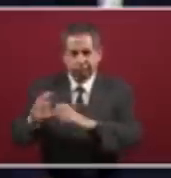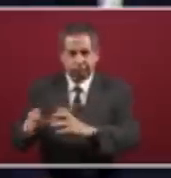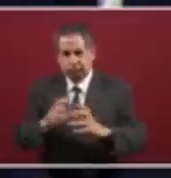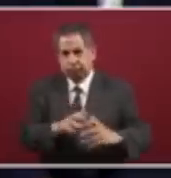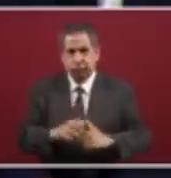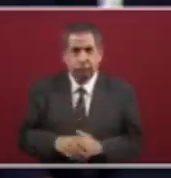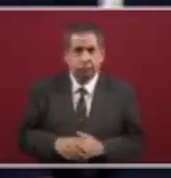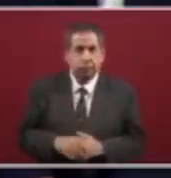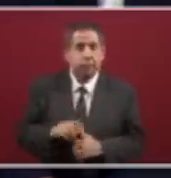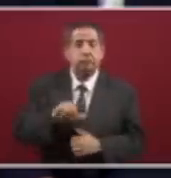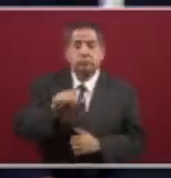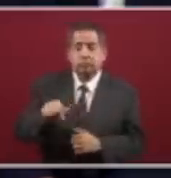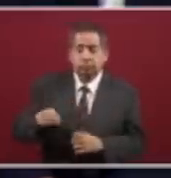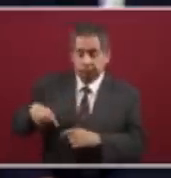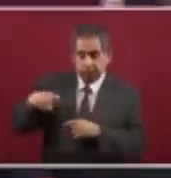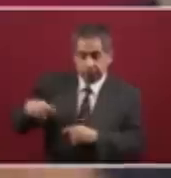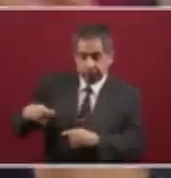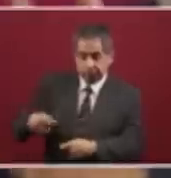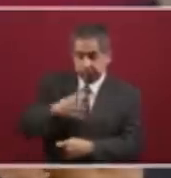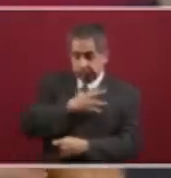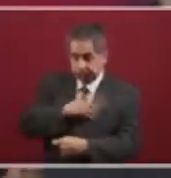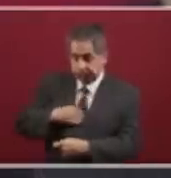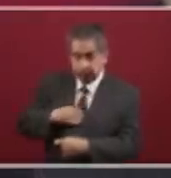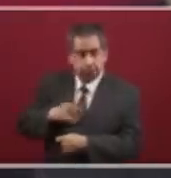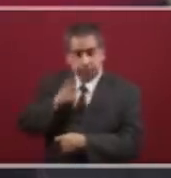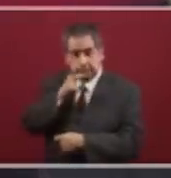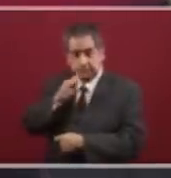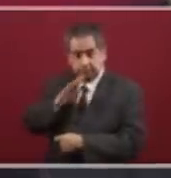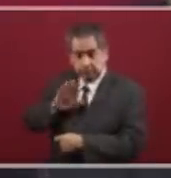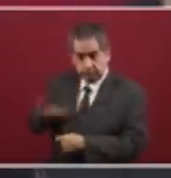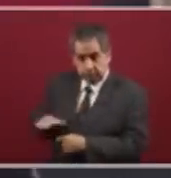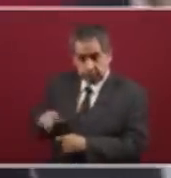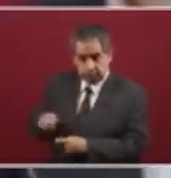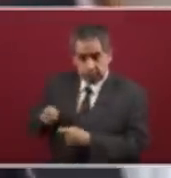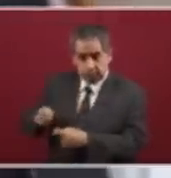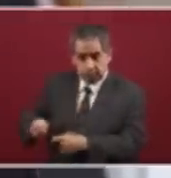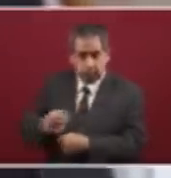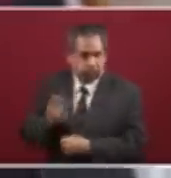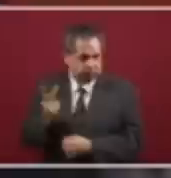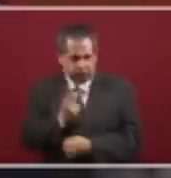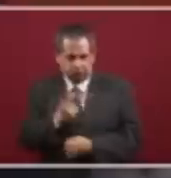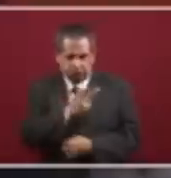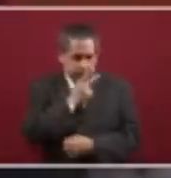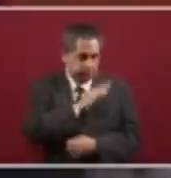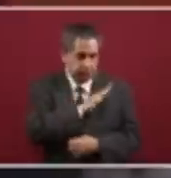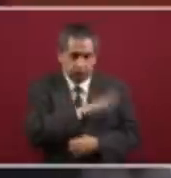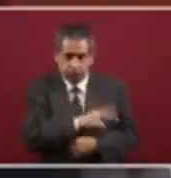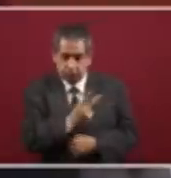y luego los hijos de los finados de las dos partes